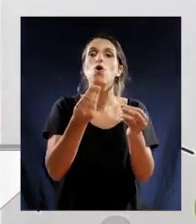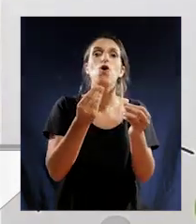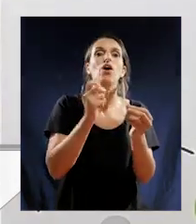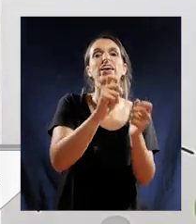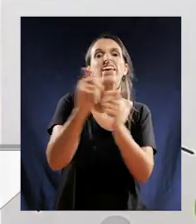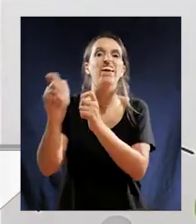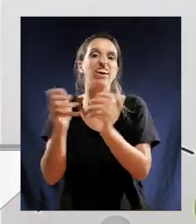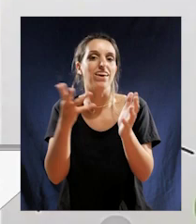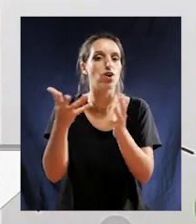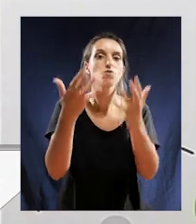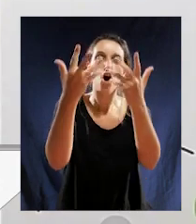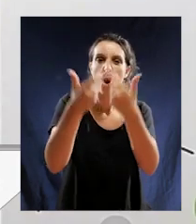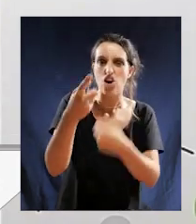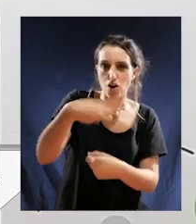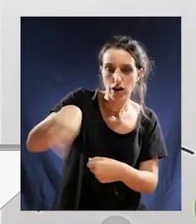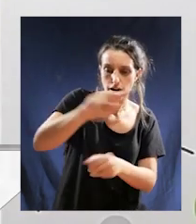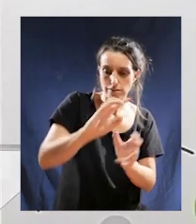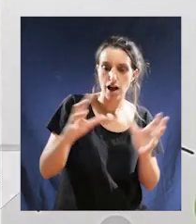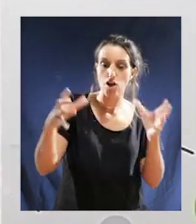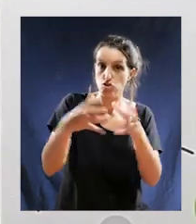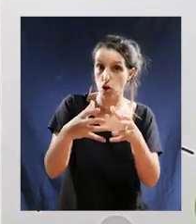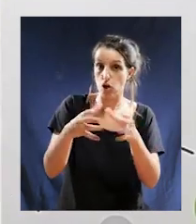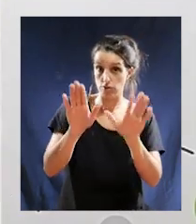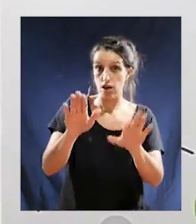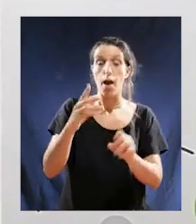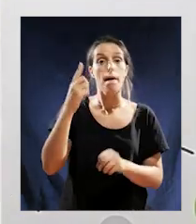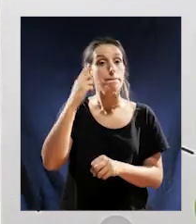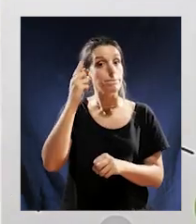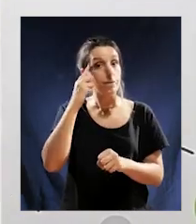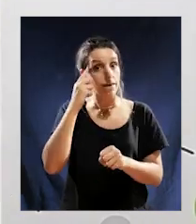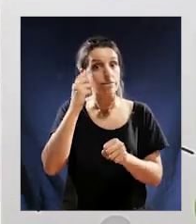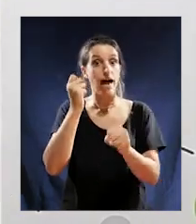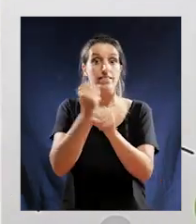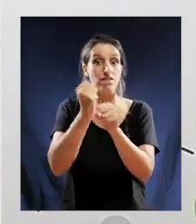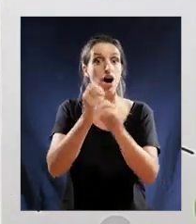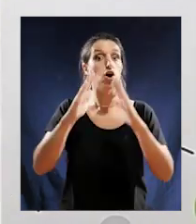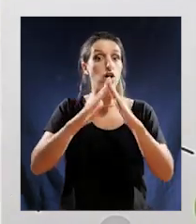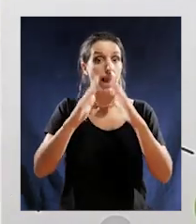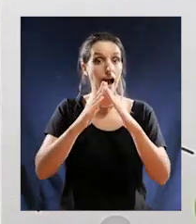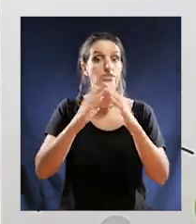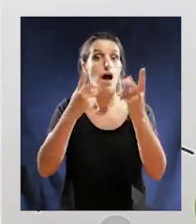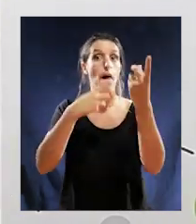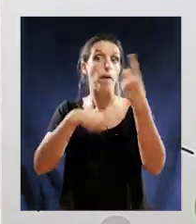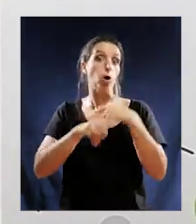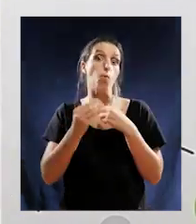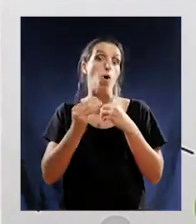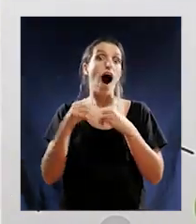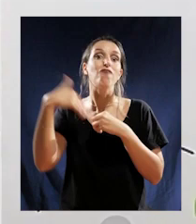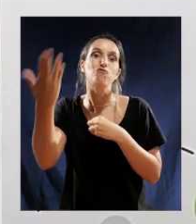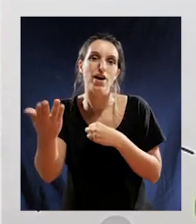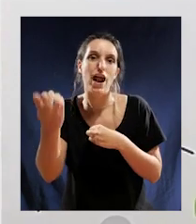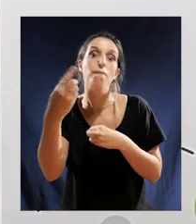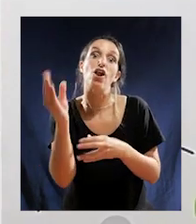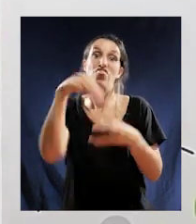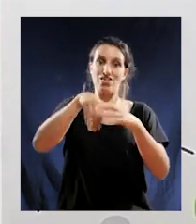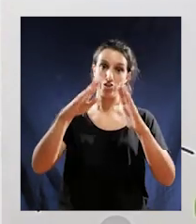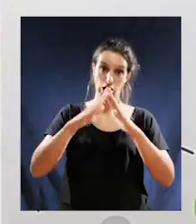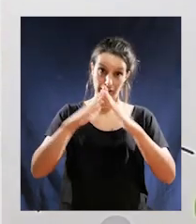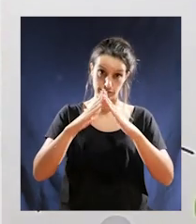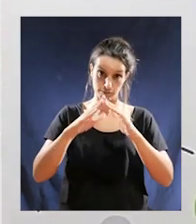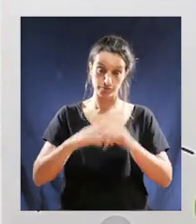grandes saber que tenemos que lograr tratar al teletrabajo en algún punto como si no fuéramos pero estamos